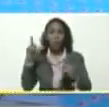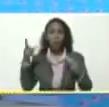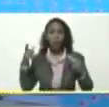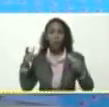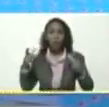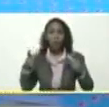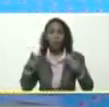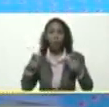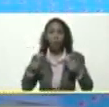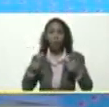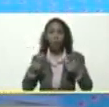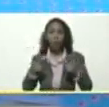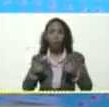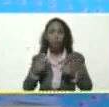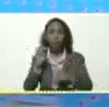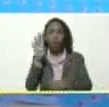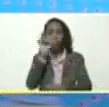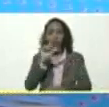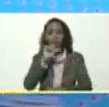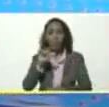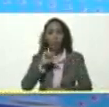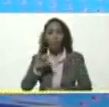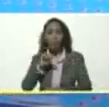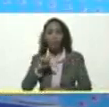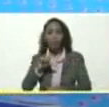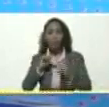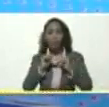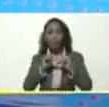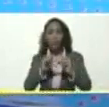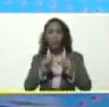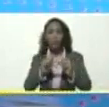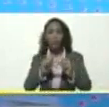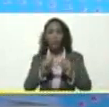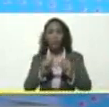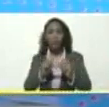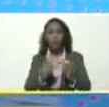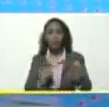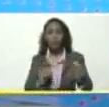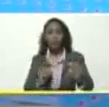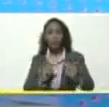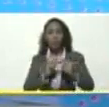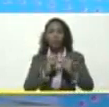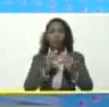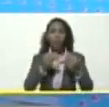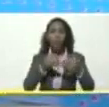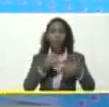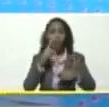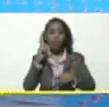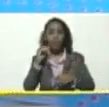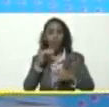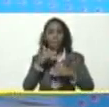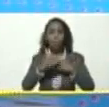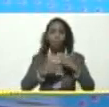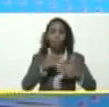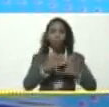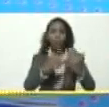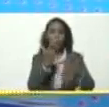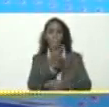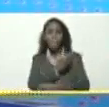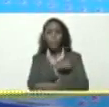de la curva durante 4 semanas consecutivas coincide con el incremento paulatino de la vacunación a